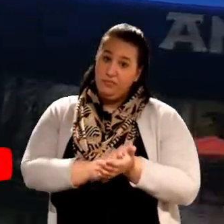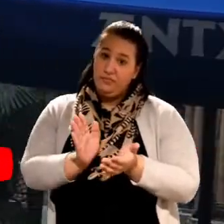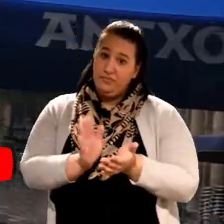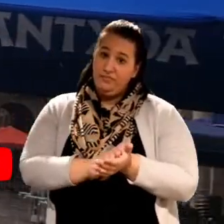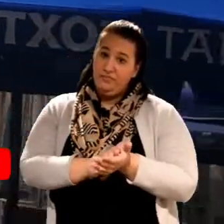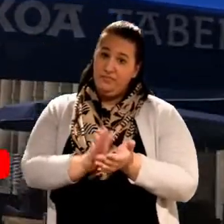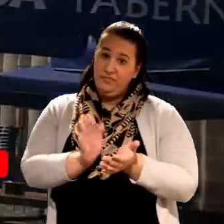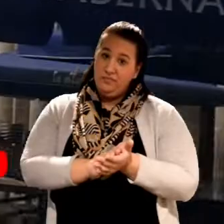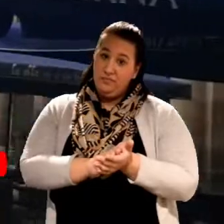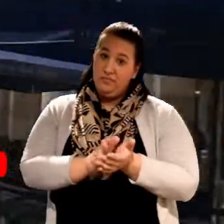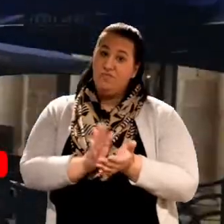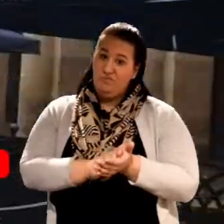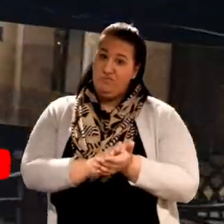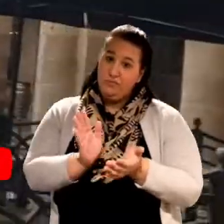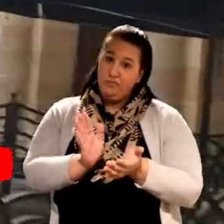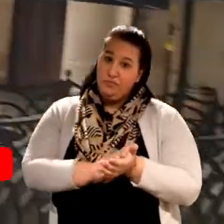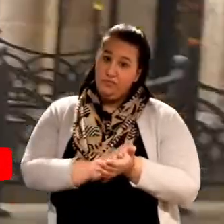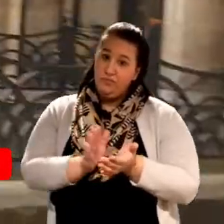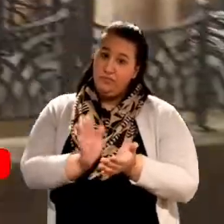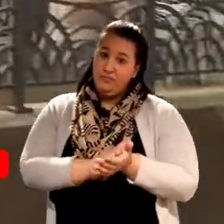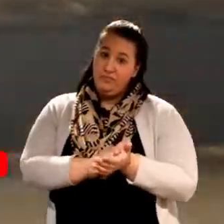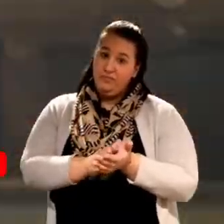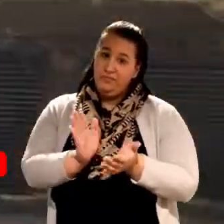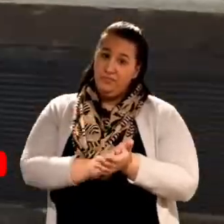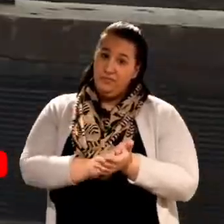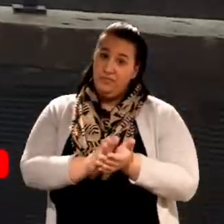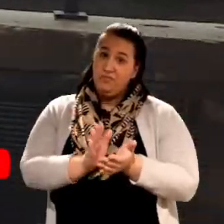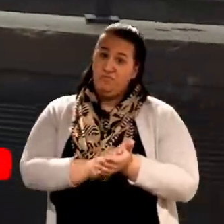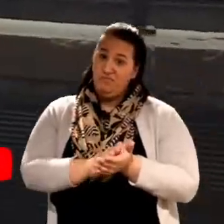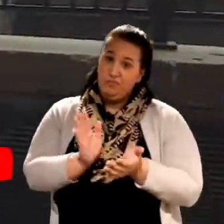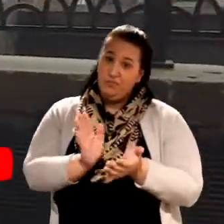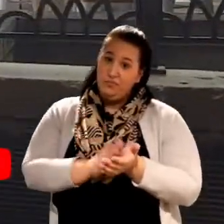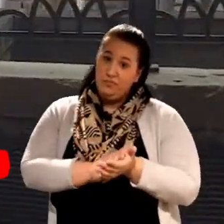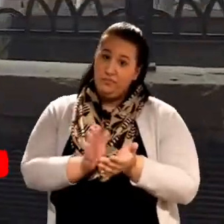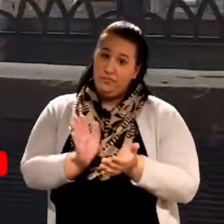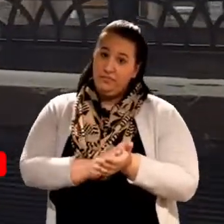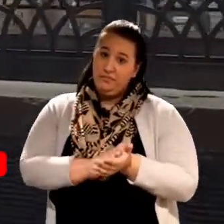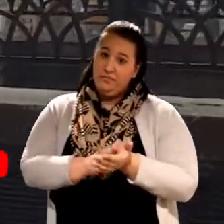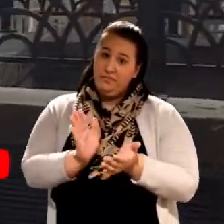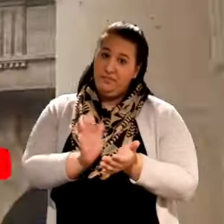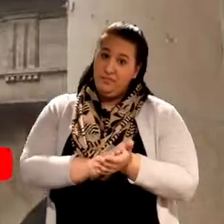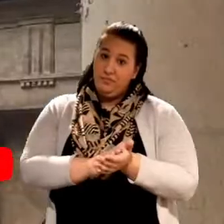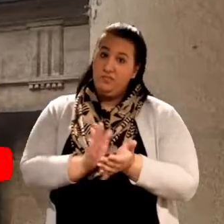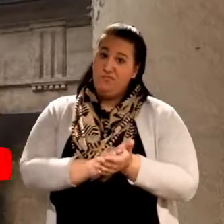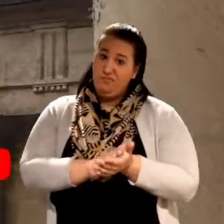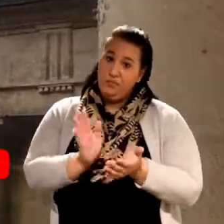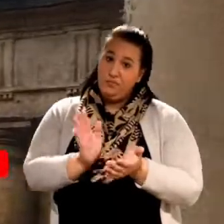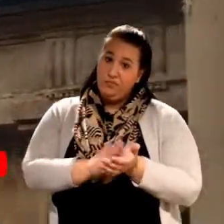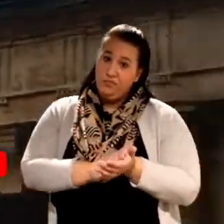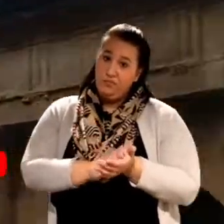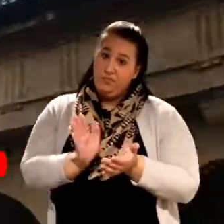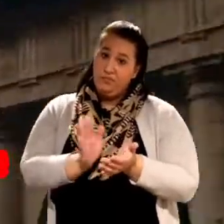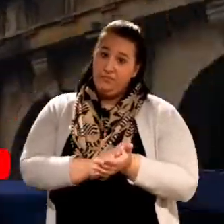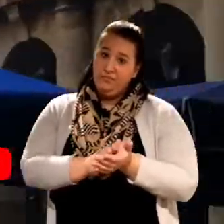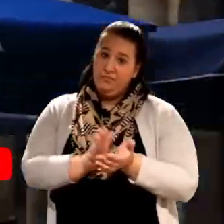que verdaderamente te importen sea a estas a las que tú prestes atención. Bueno, eso es lo que este libro